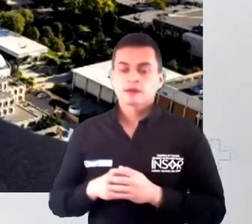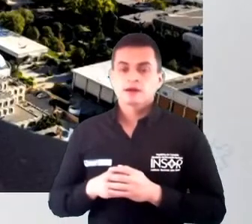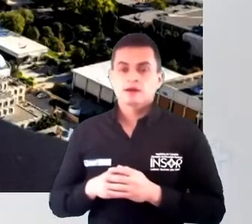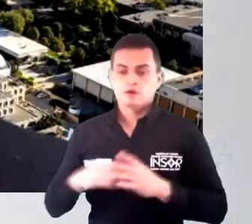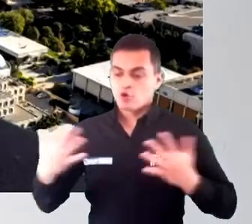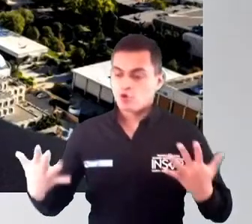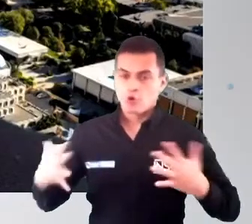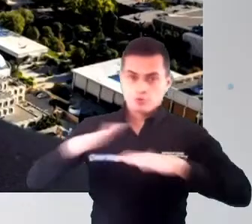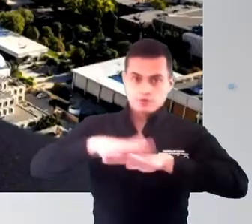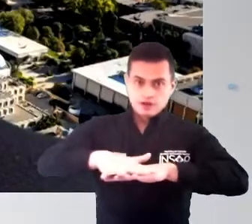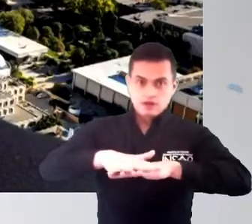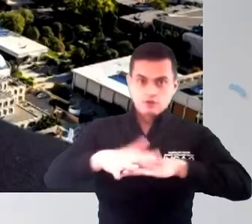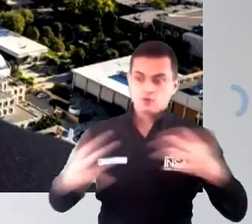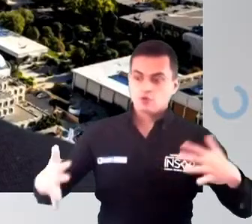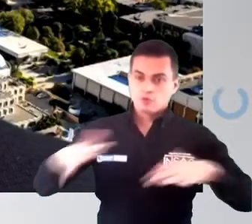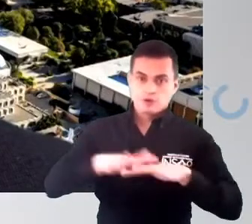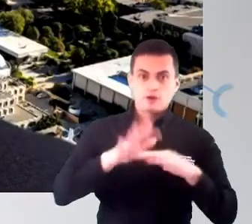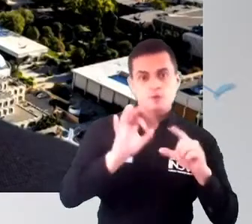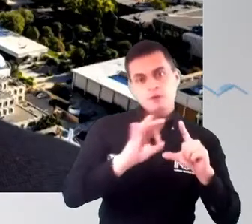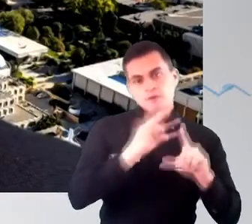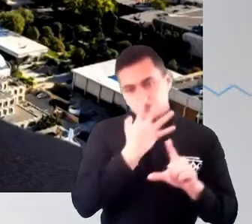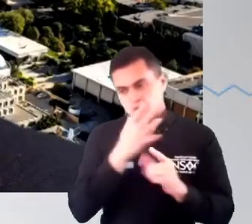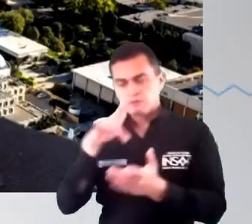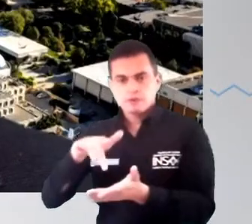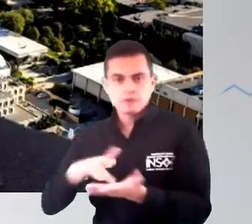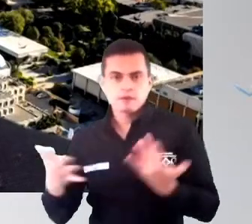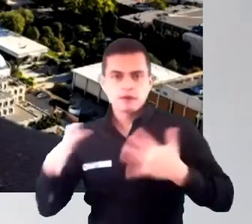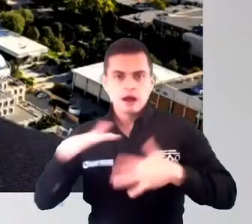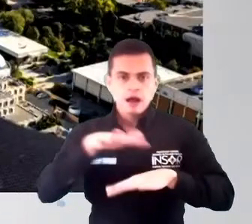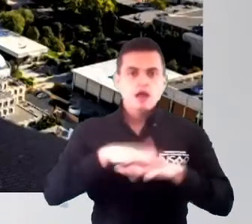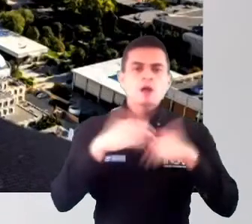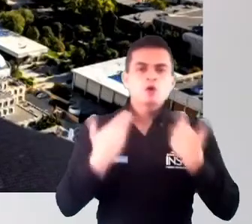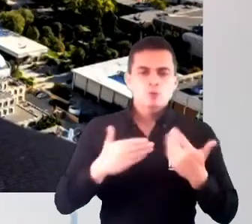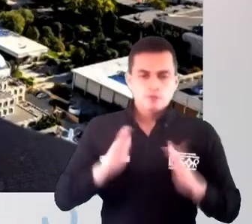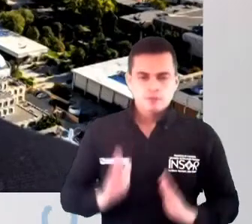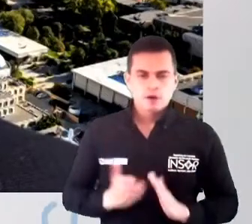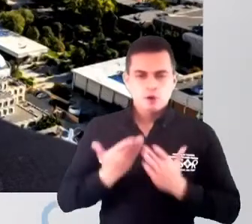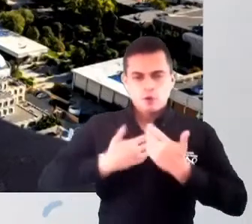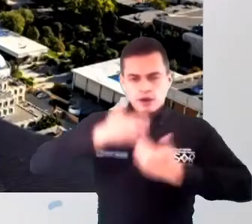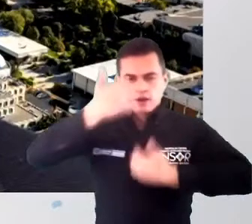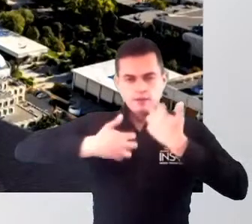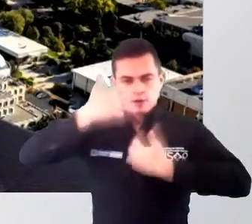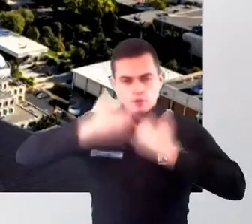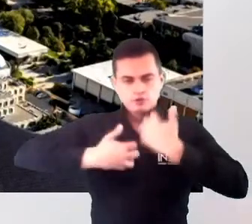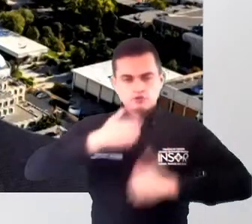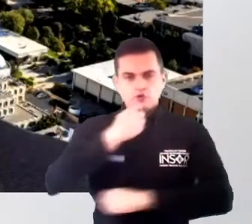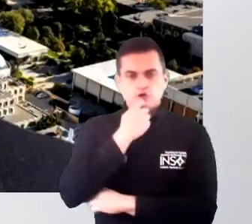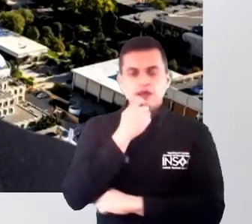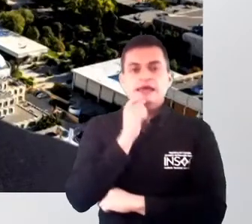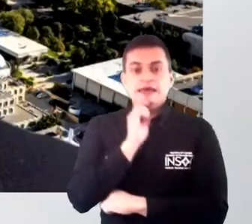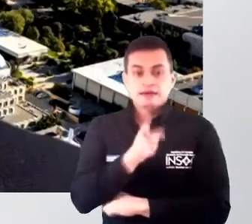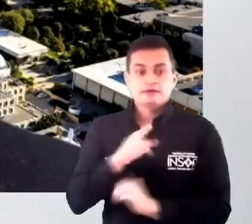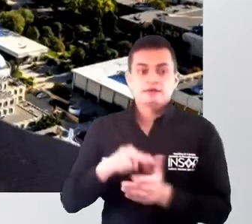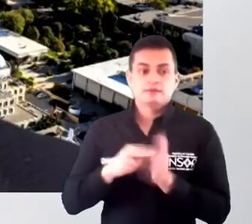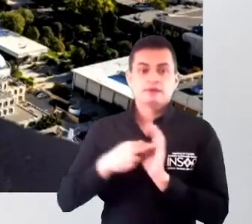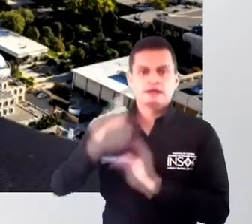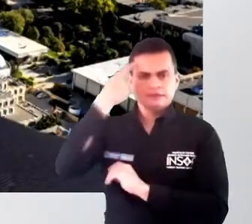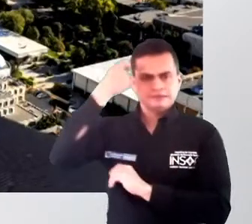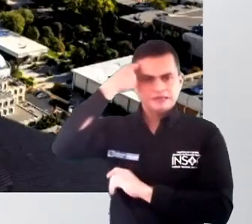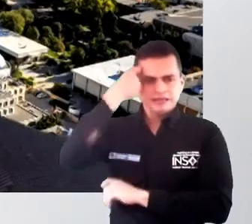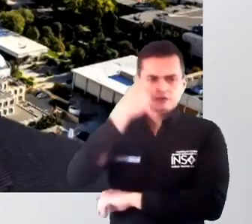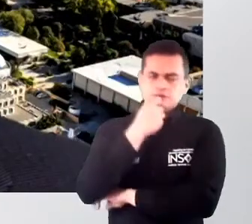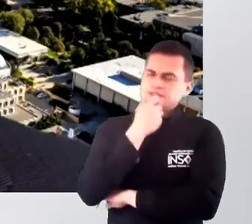nosotros podríamos mejorar nuestra evaluación y evaluar los estudiantes también evitar esos desafíos que vienen